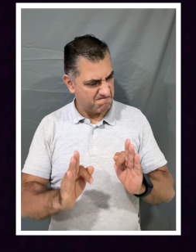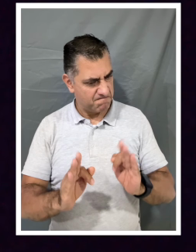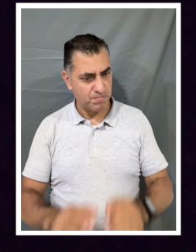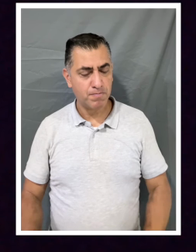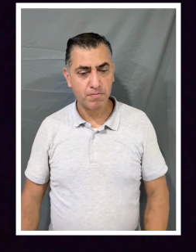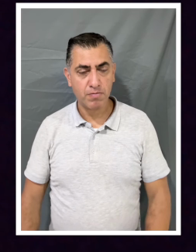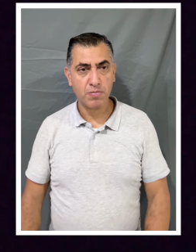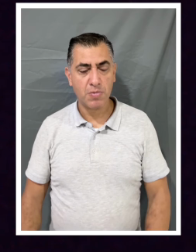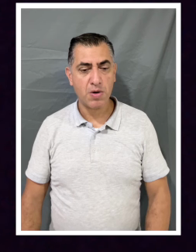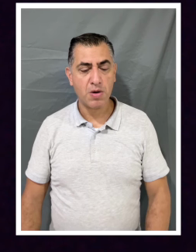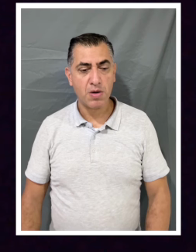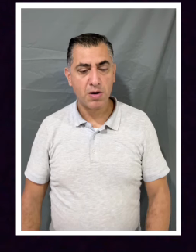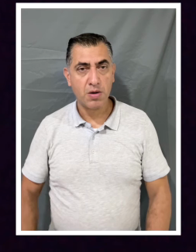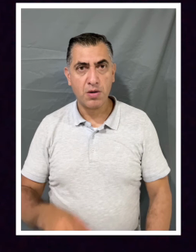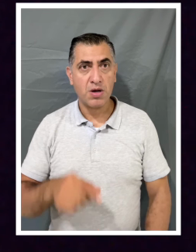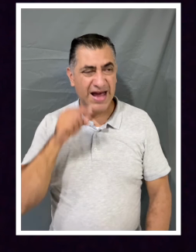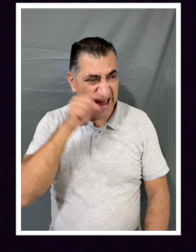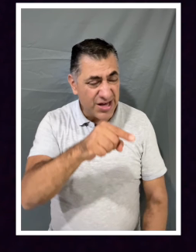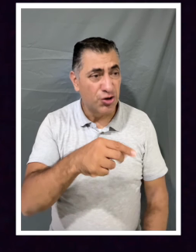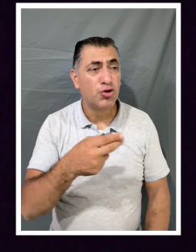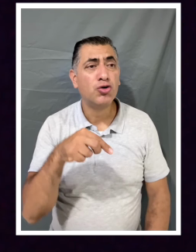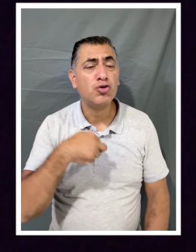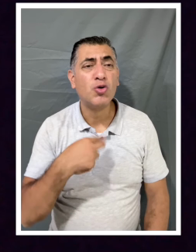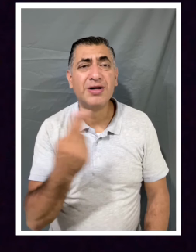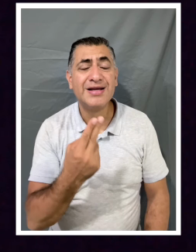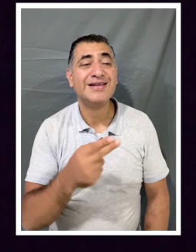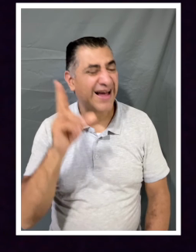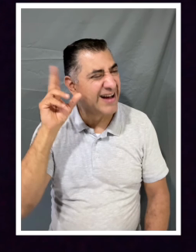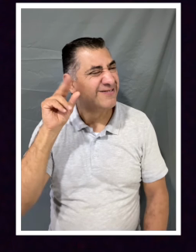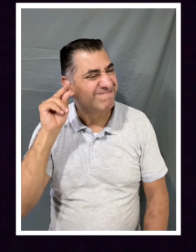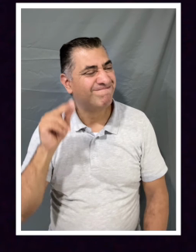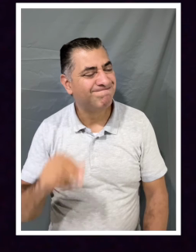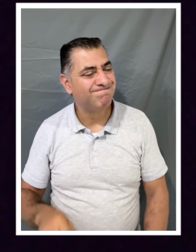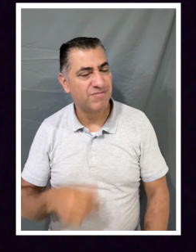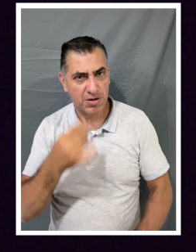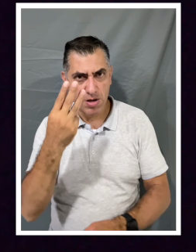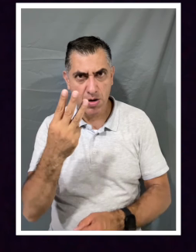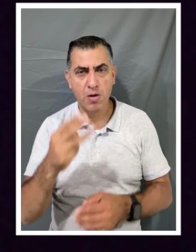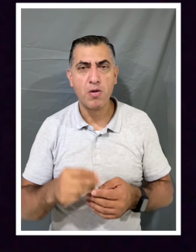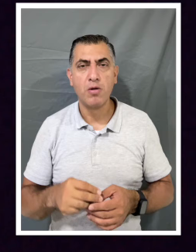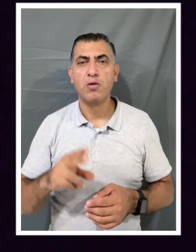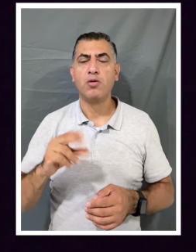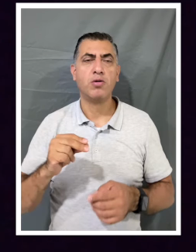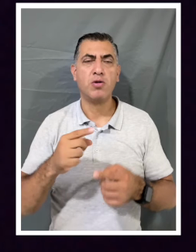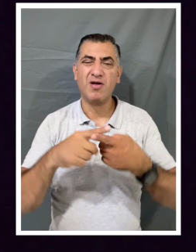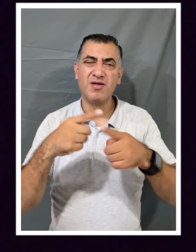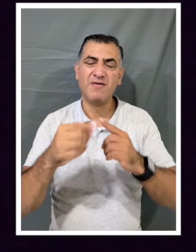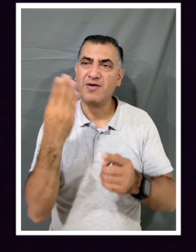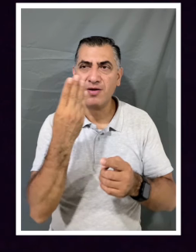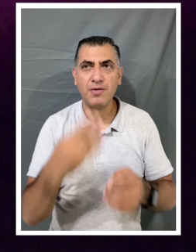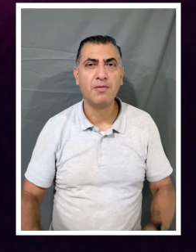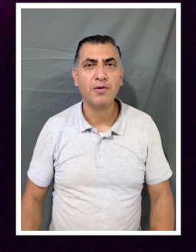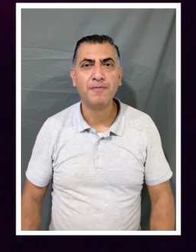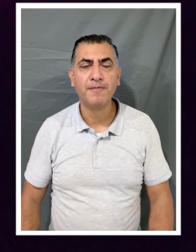específica es decir era lo que necesitabas y es muy específica y tercera no contradice la palabra